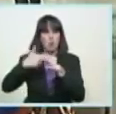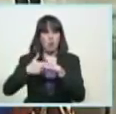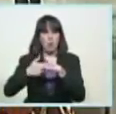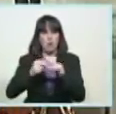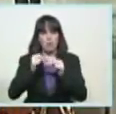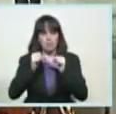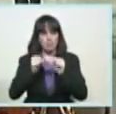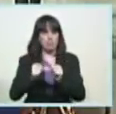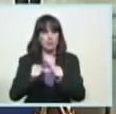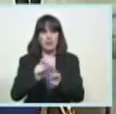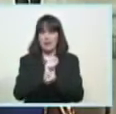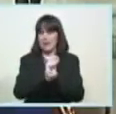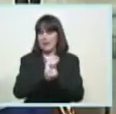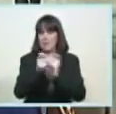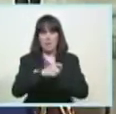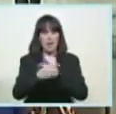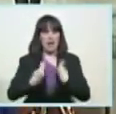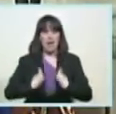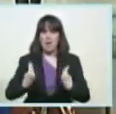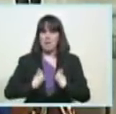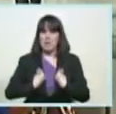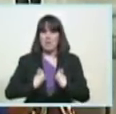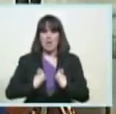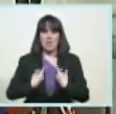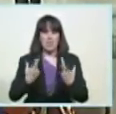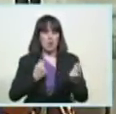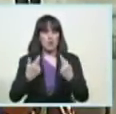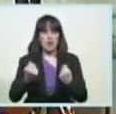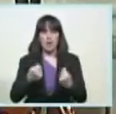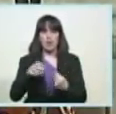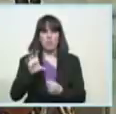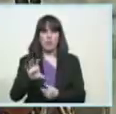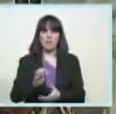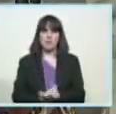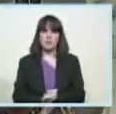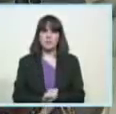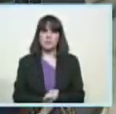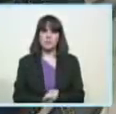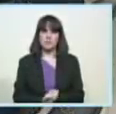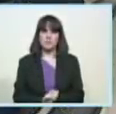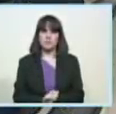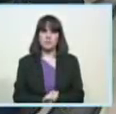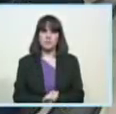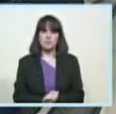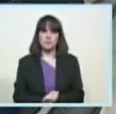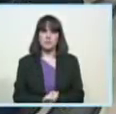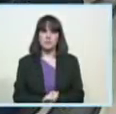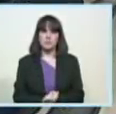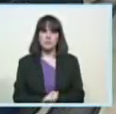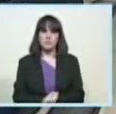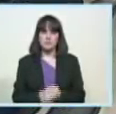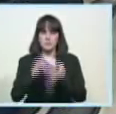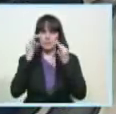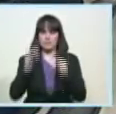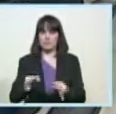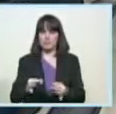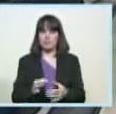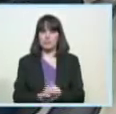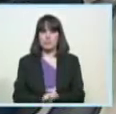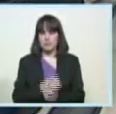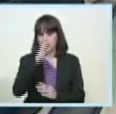estabilizar y cambiar la vida monetaria y financiera del país de manera radical